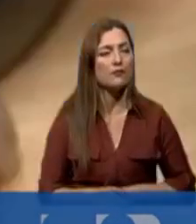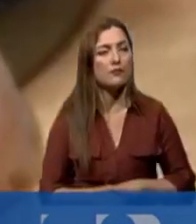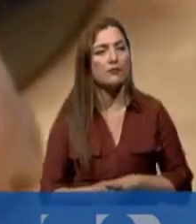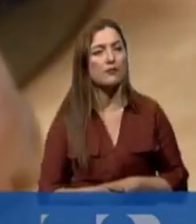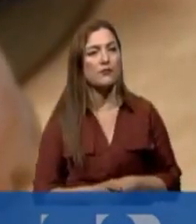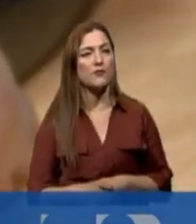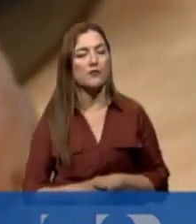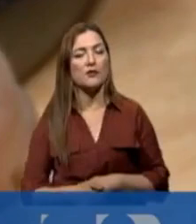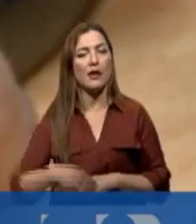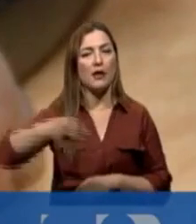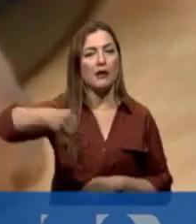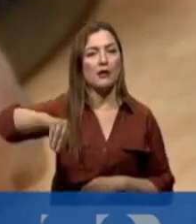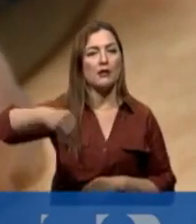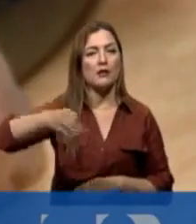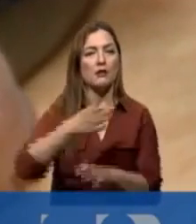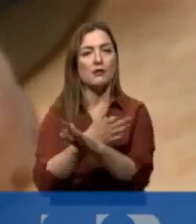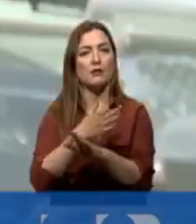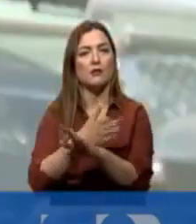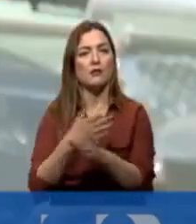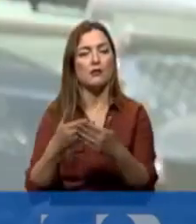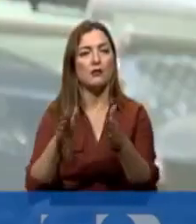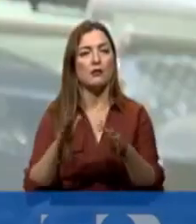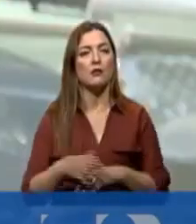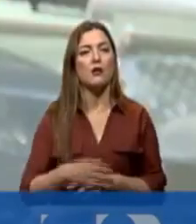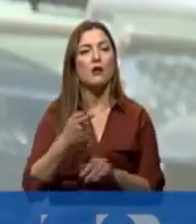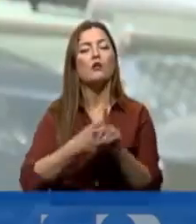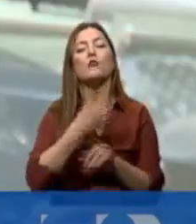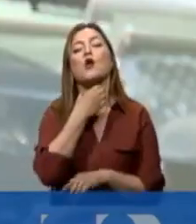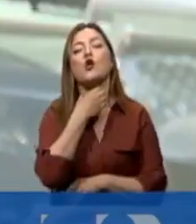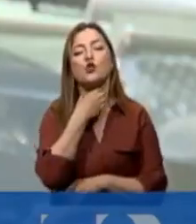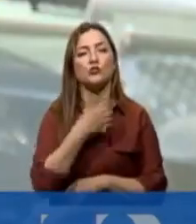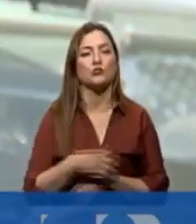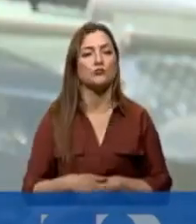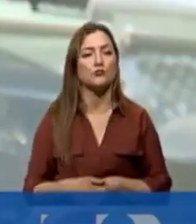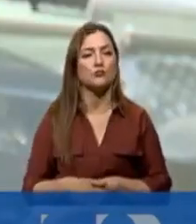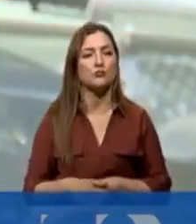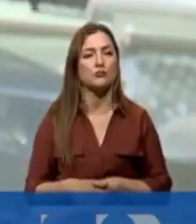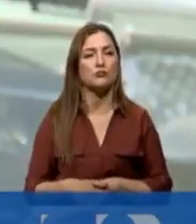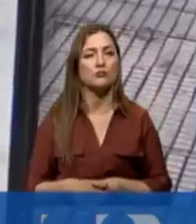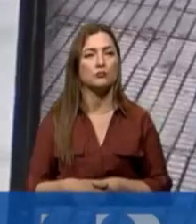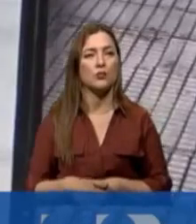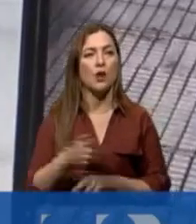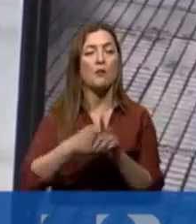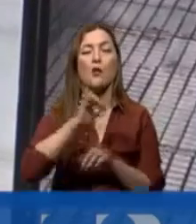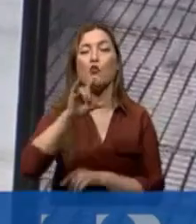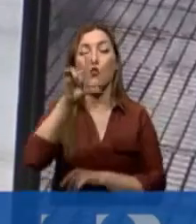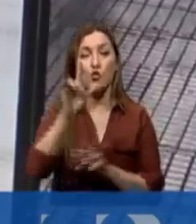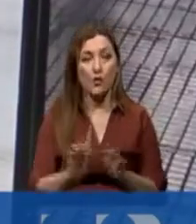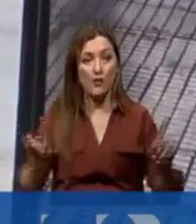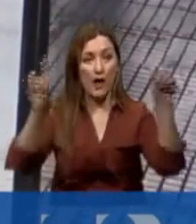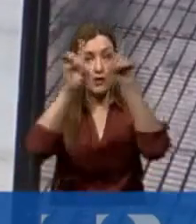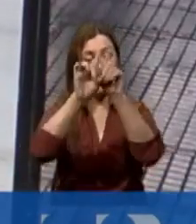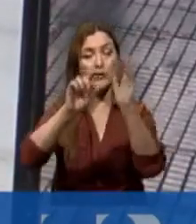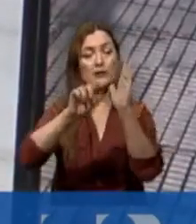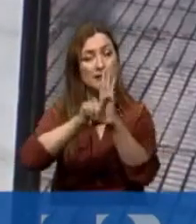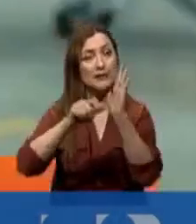que por lo menos este miércoles hay turnos habilitados. Para el mes de agosto e incluso todavía tenemos algunos cupos para julio. Según datos del Registro Civil,